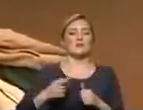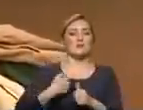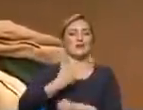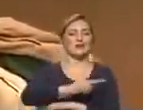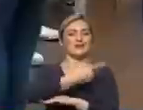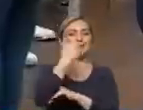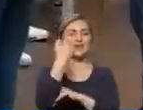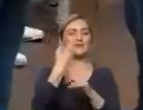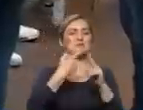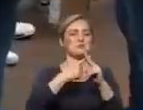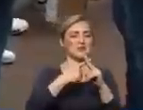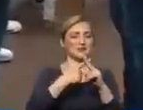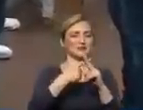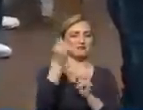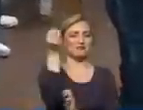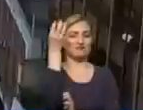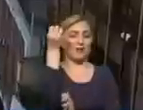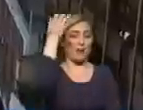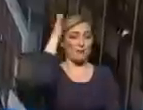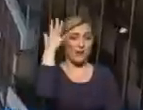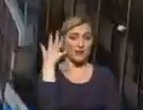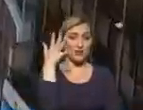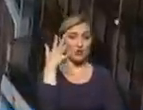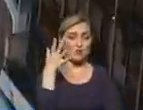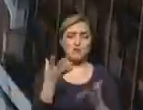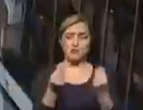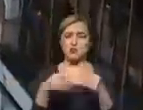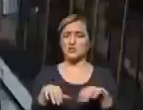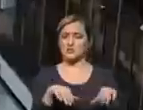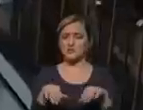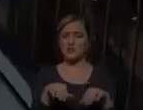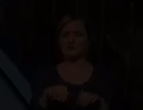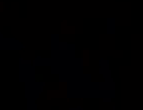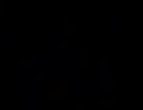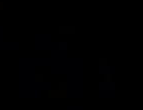semáforo en amarillo fue de mucha actividad en el puerto principal. Luisa María Heredia, 24 horas.